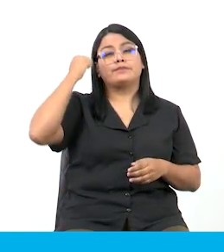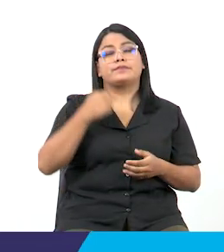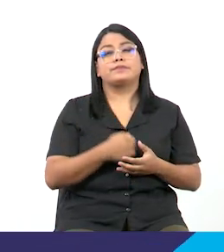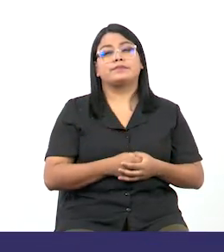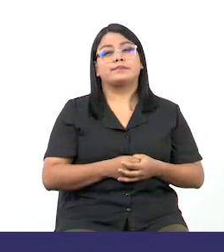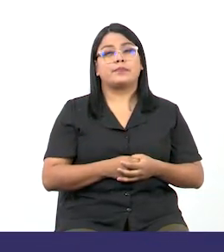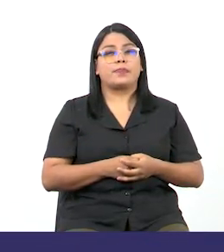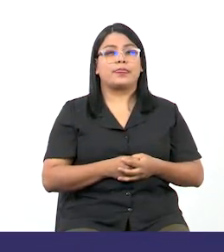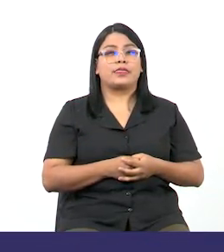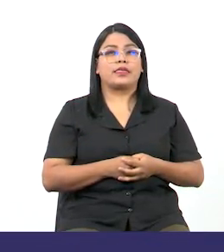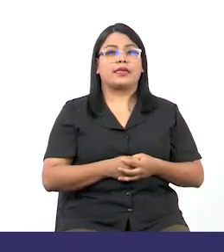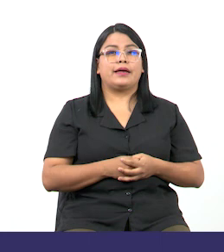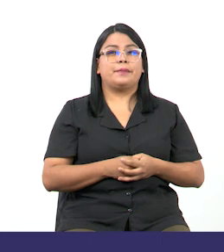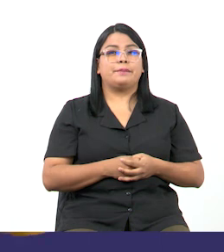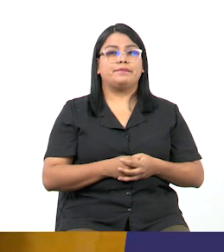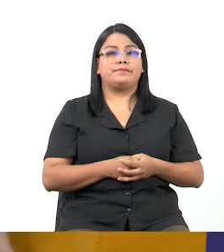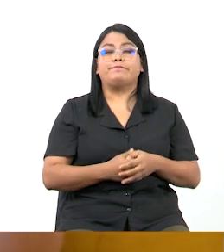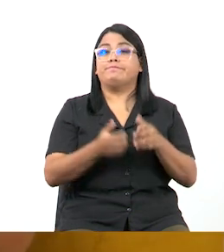aprendido.